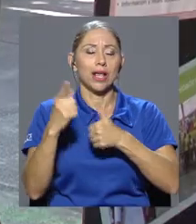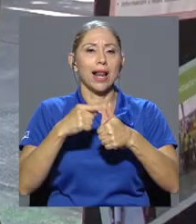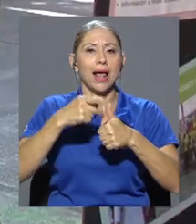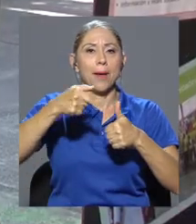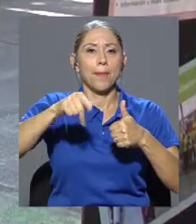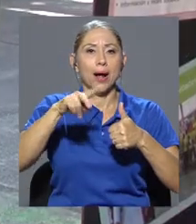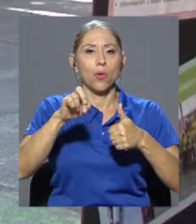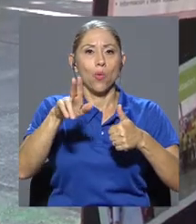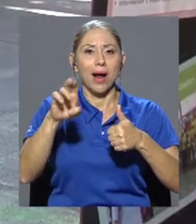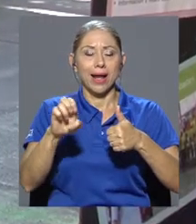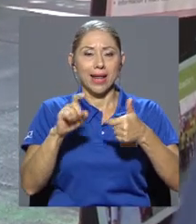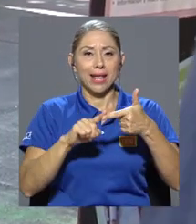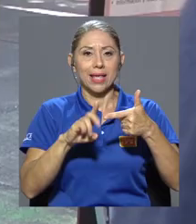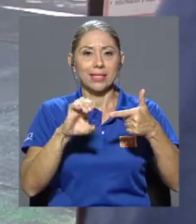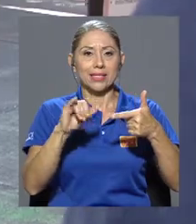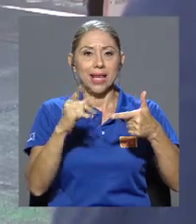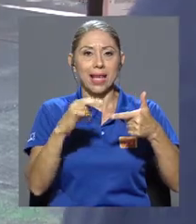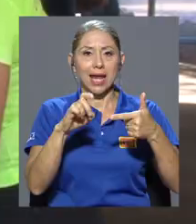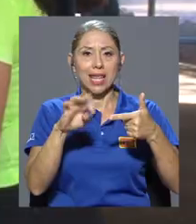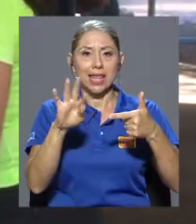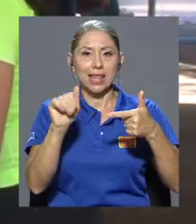cieneguita y marchena